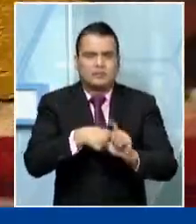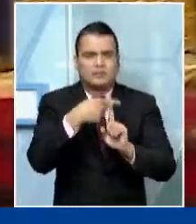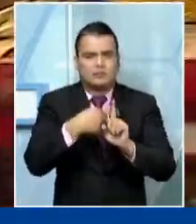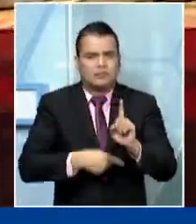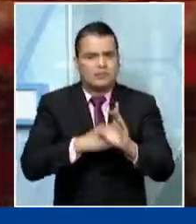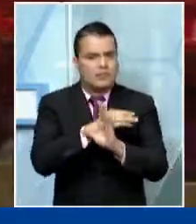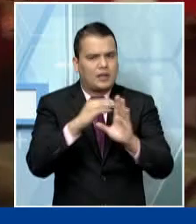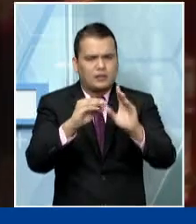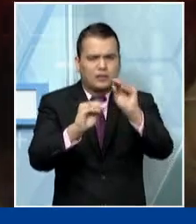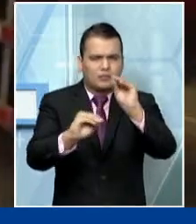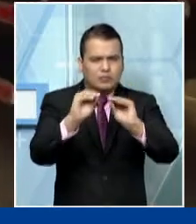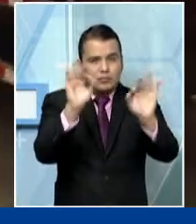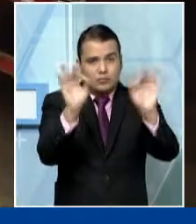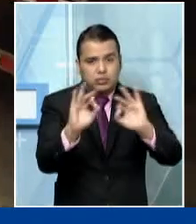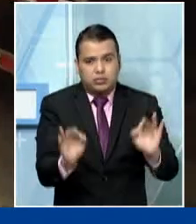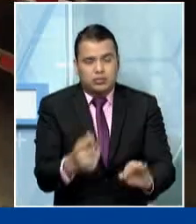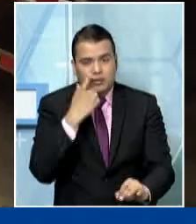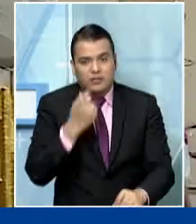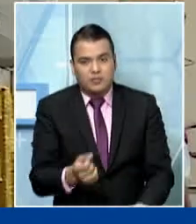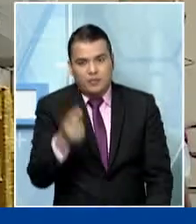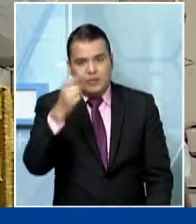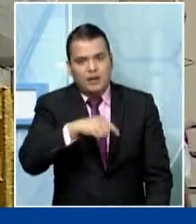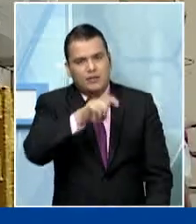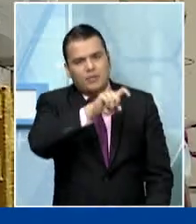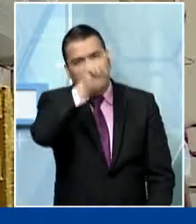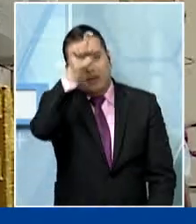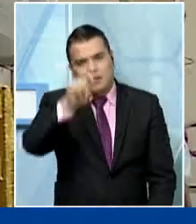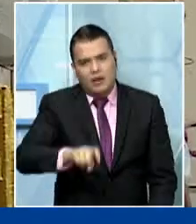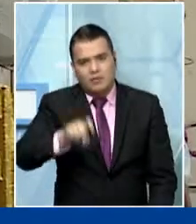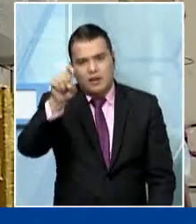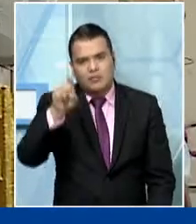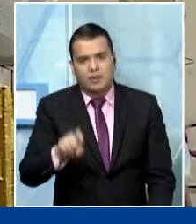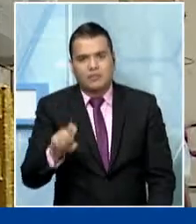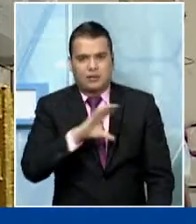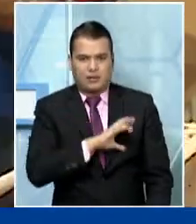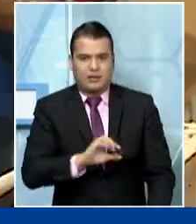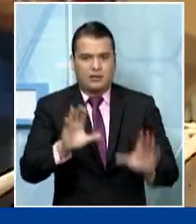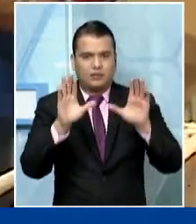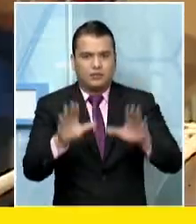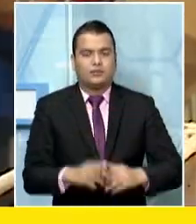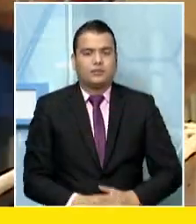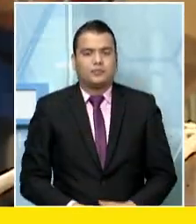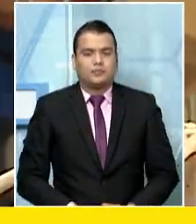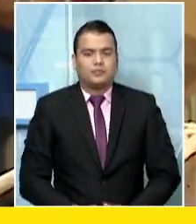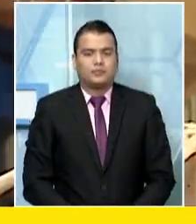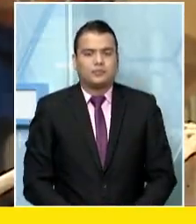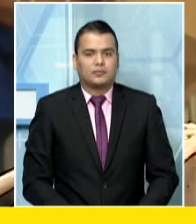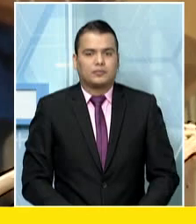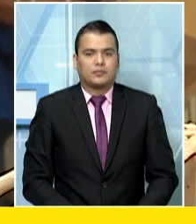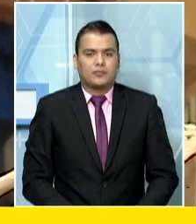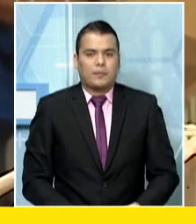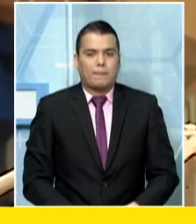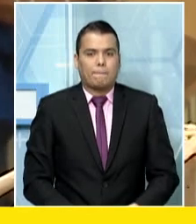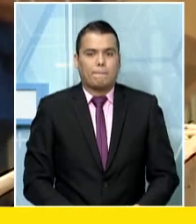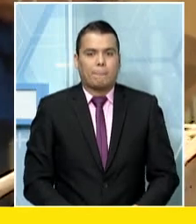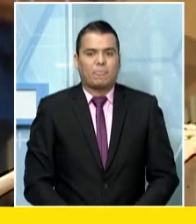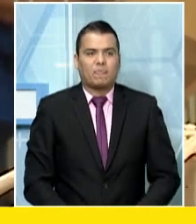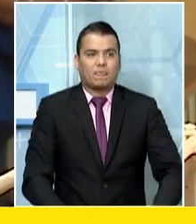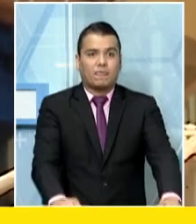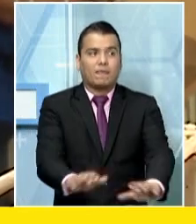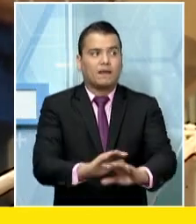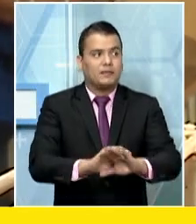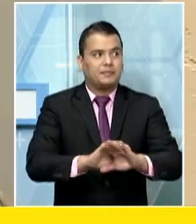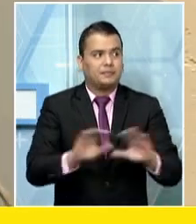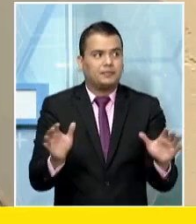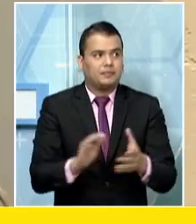medio para la realización por primera vez de un alumbrado móvil en la ciudad. A cada una nos dan una figura y empezamos a trabajar